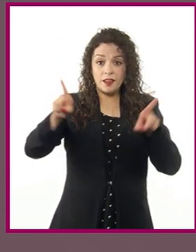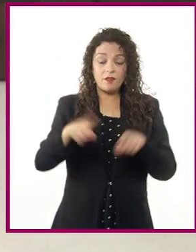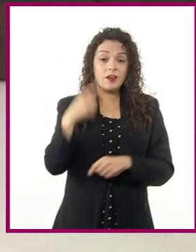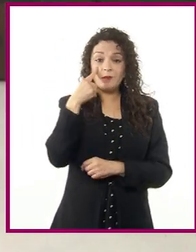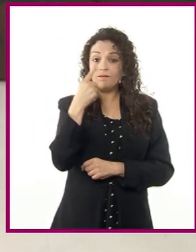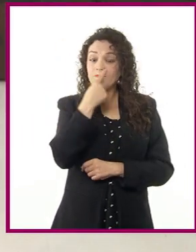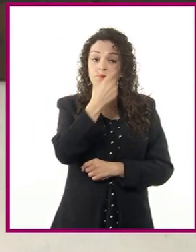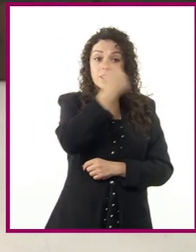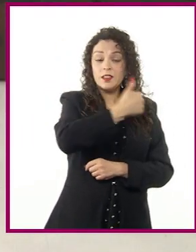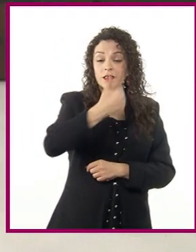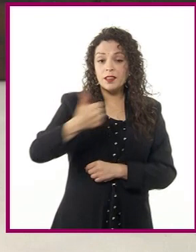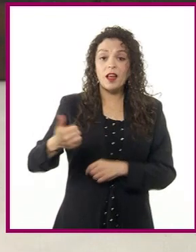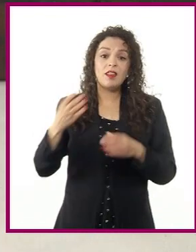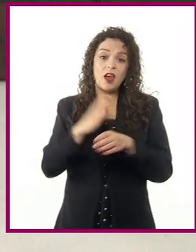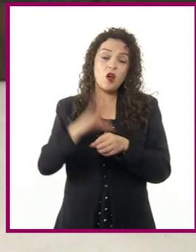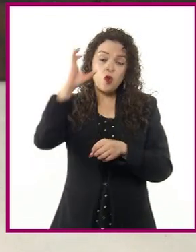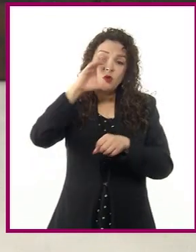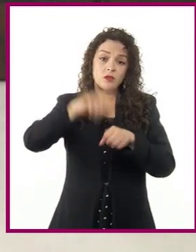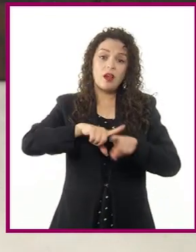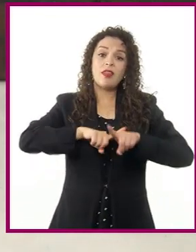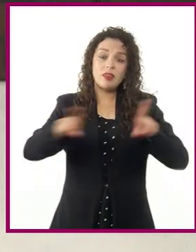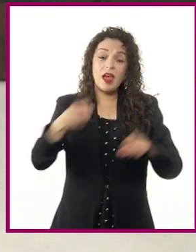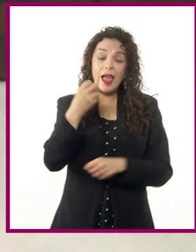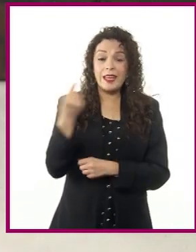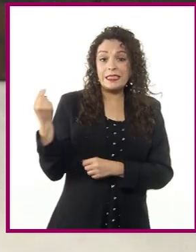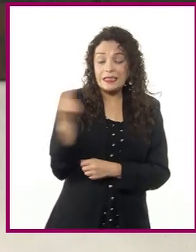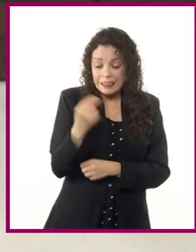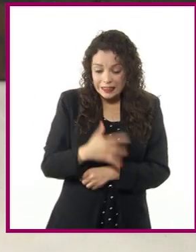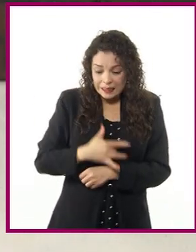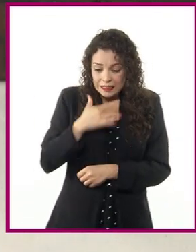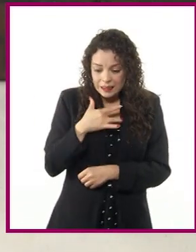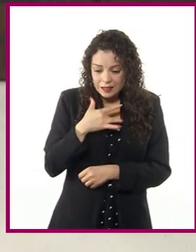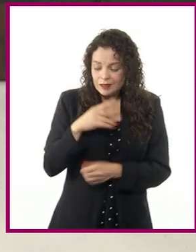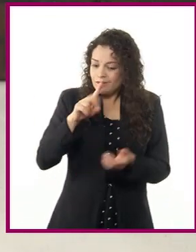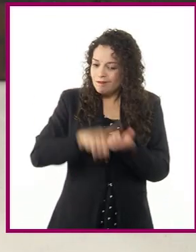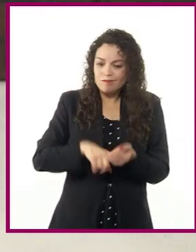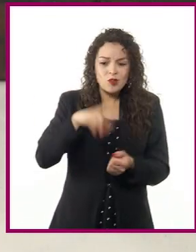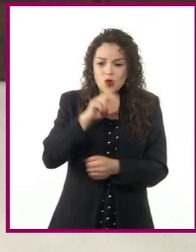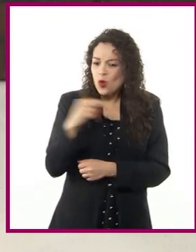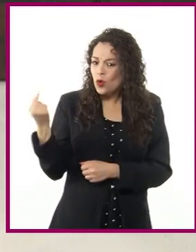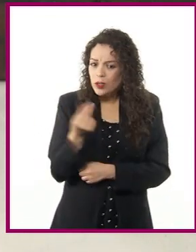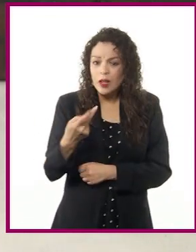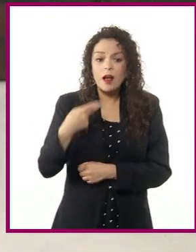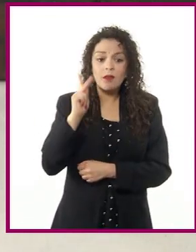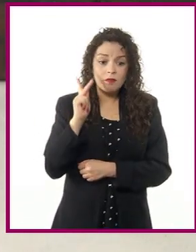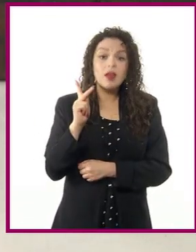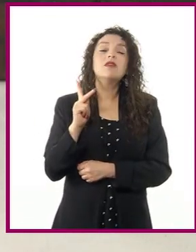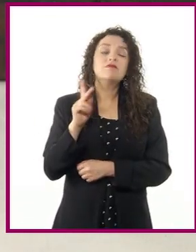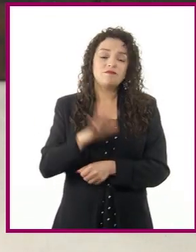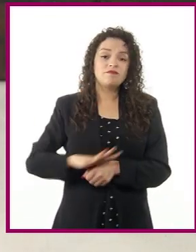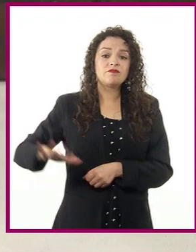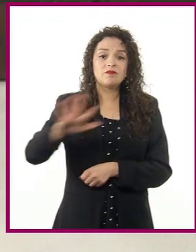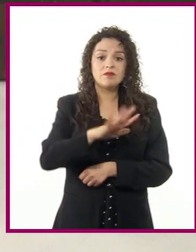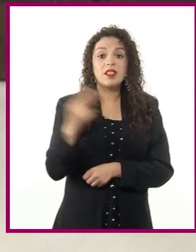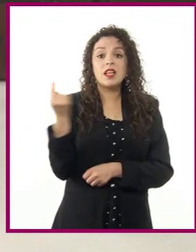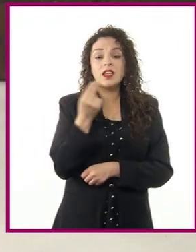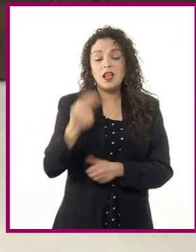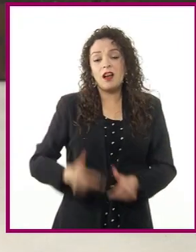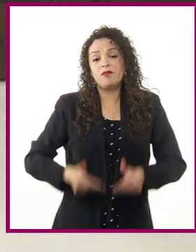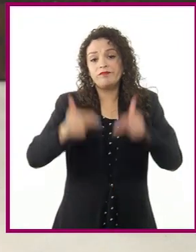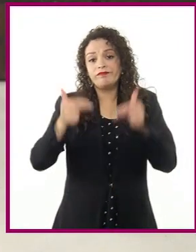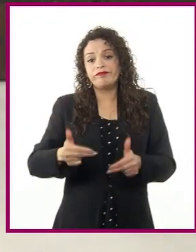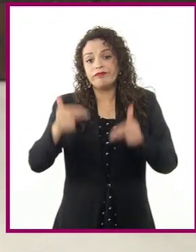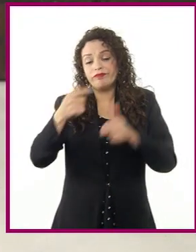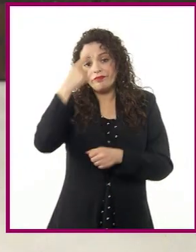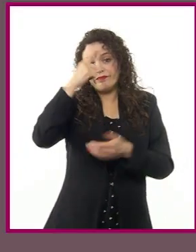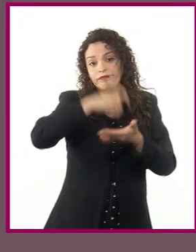su cultura, creando necesidades que no son indispensables, pero forman parte de la sociedad de consumo que caracteriza